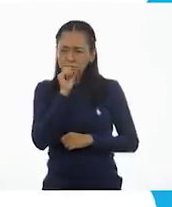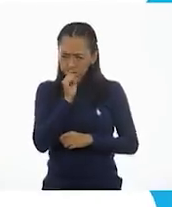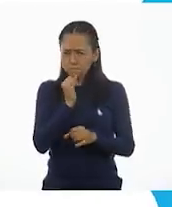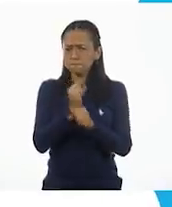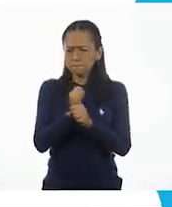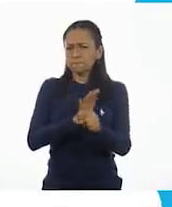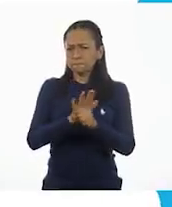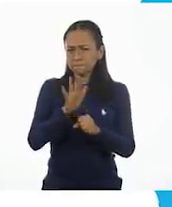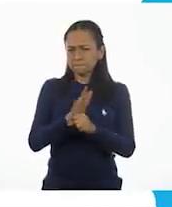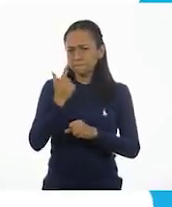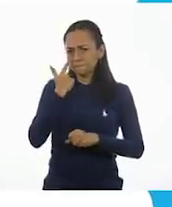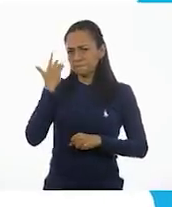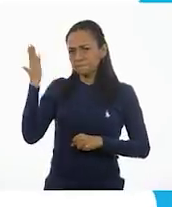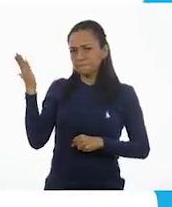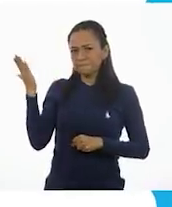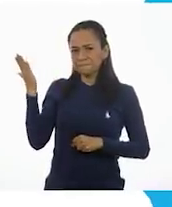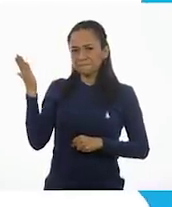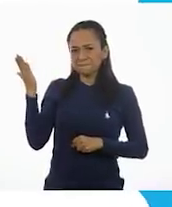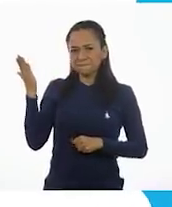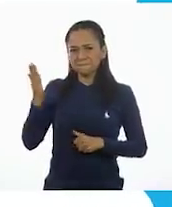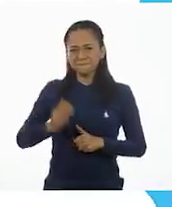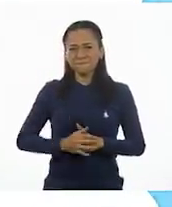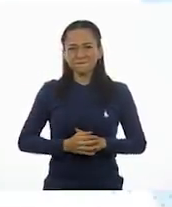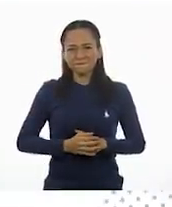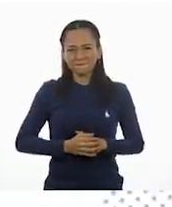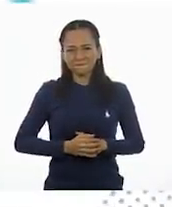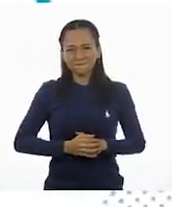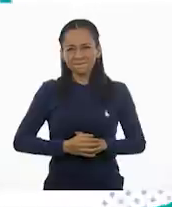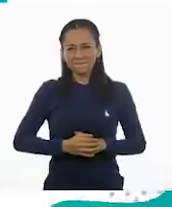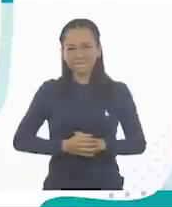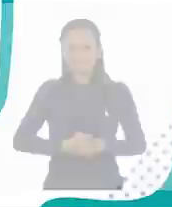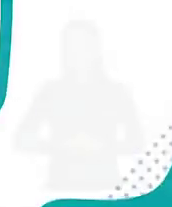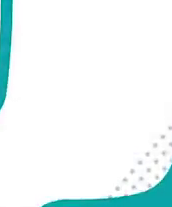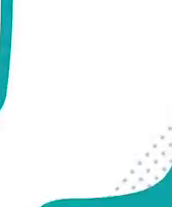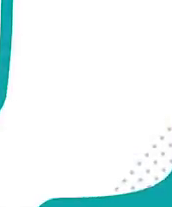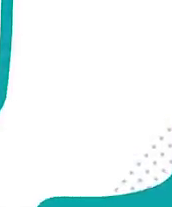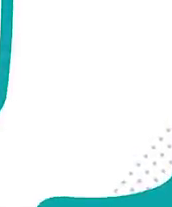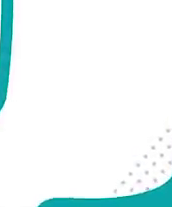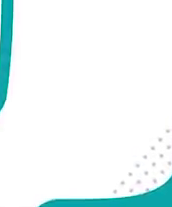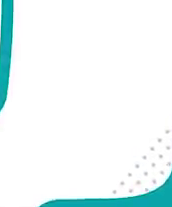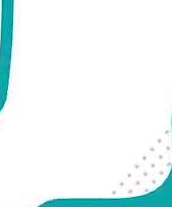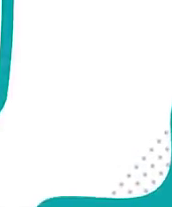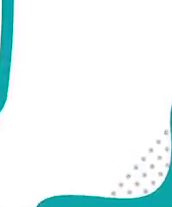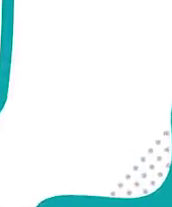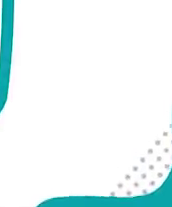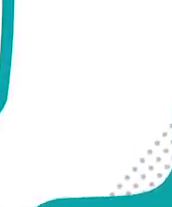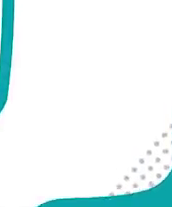aprendeencasa.cep.gov.mx.